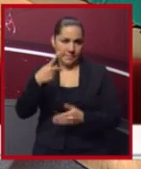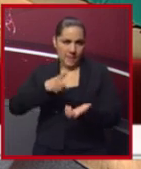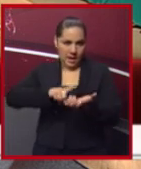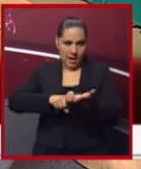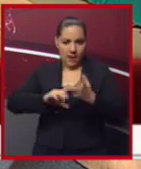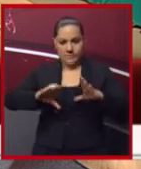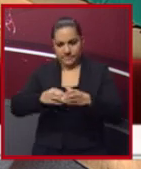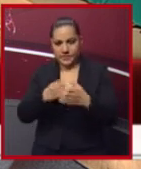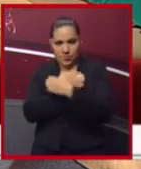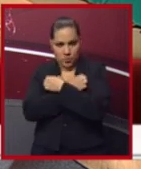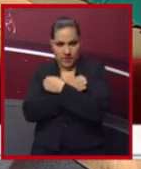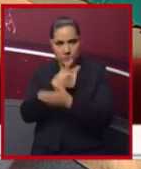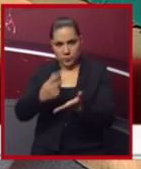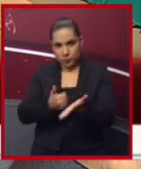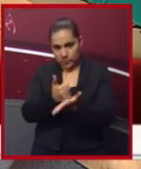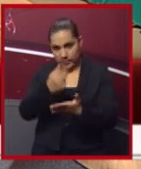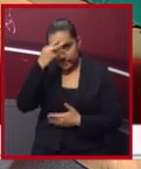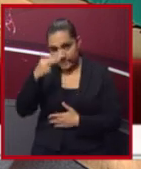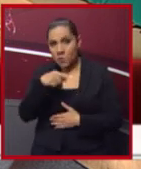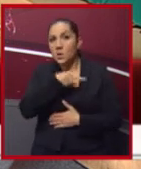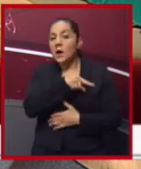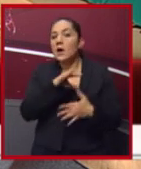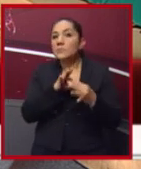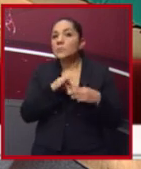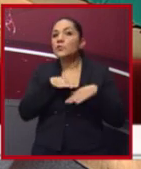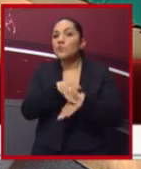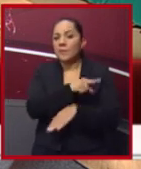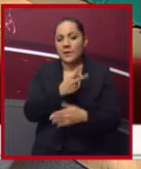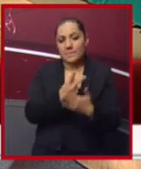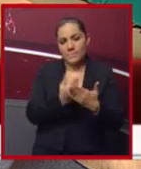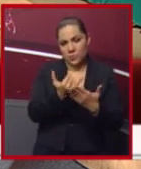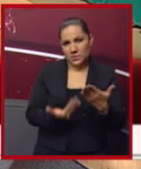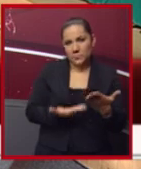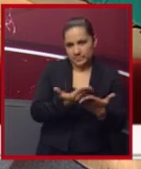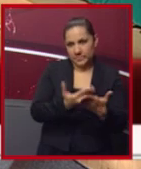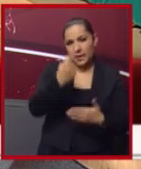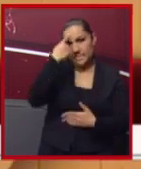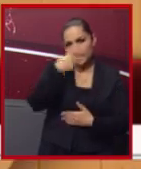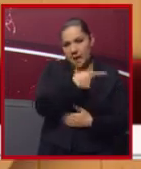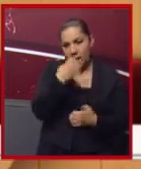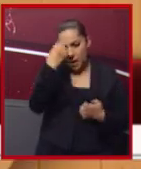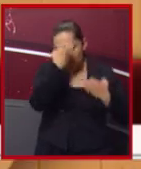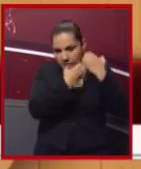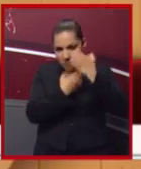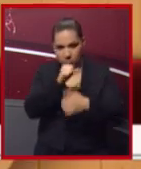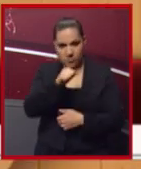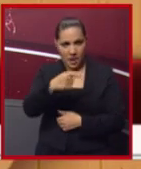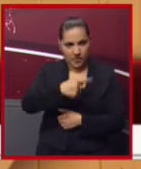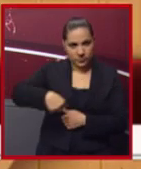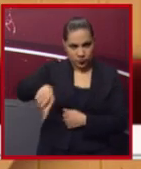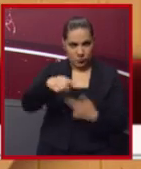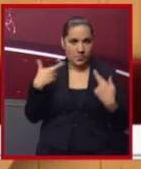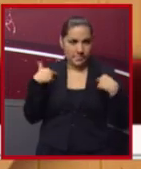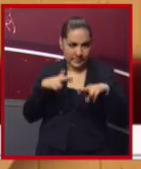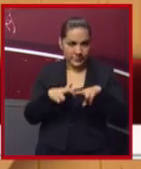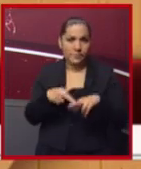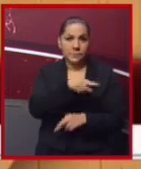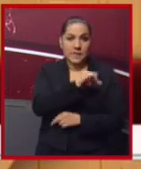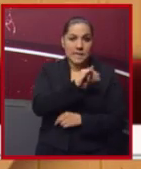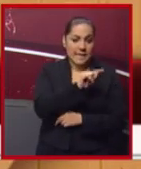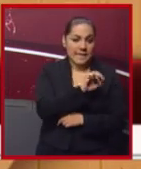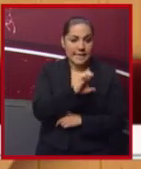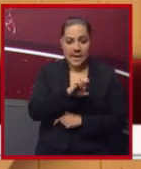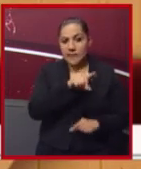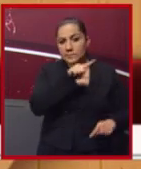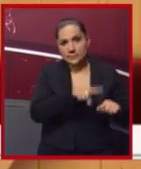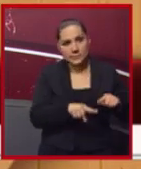México, puntualizó las propuestas de proyecto de decreto en materia de evaluación para el magisterio sobre la sustitución del Instituto Nacional para la Evaluación Educativa.